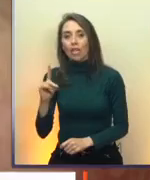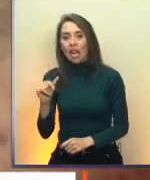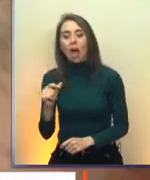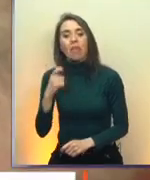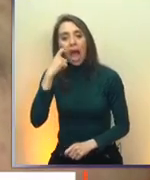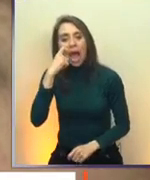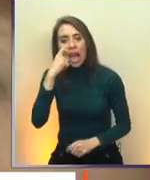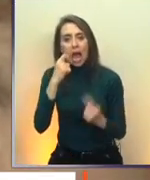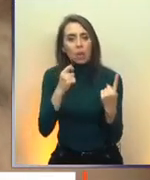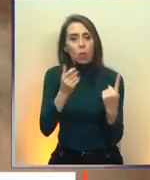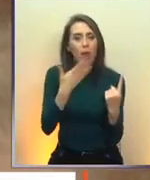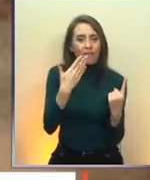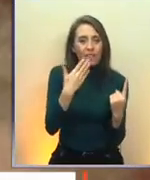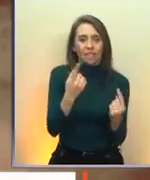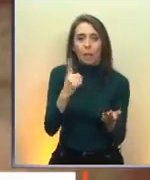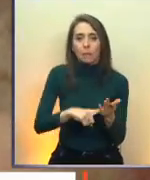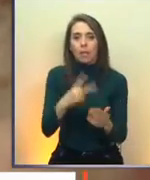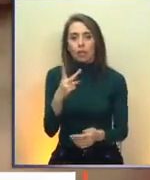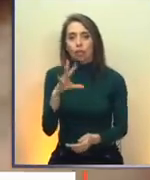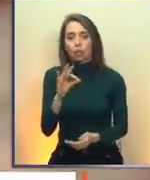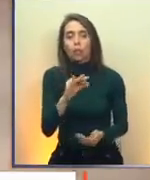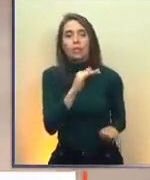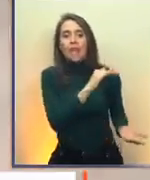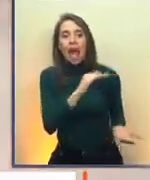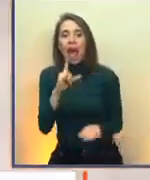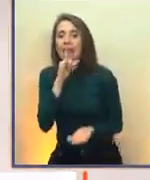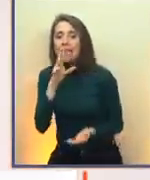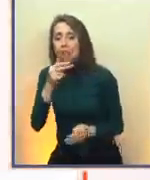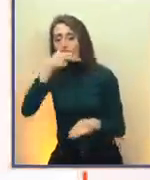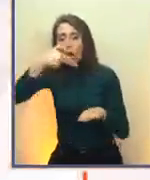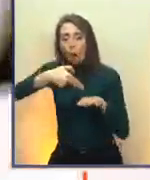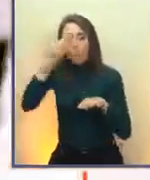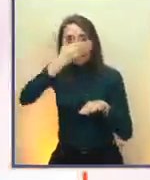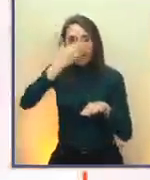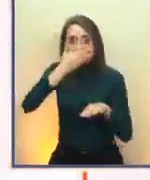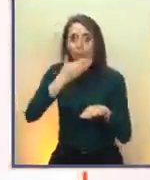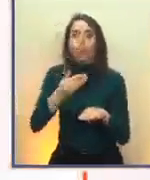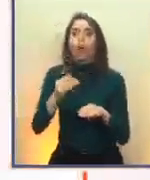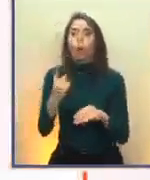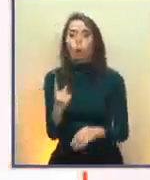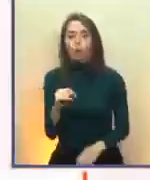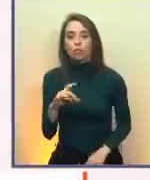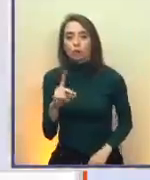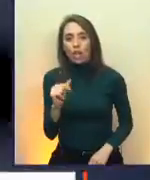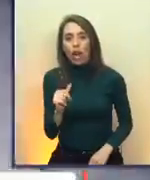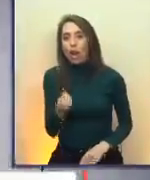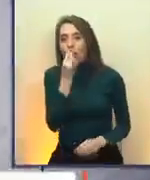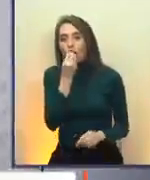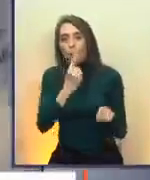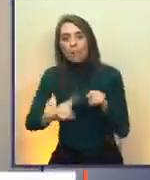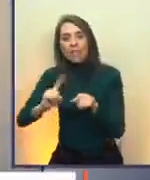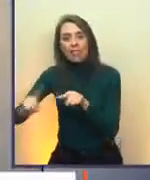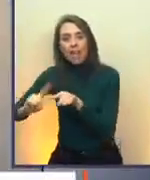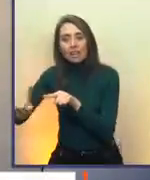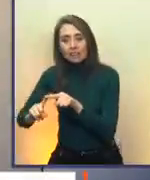fresca, 1.250 litros de petróleo y 1 tonelada de víveres varios.